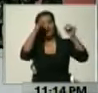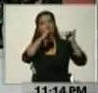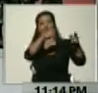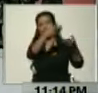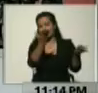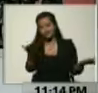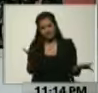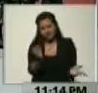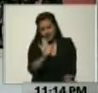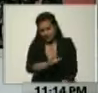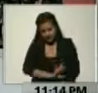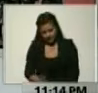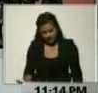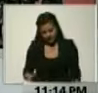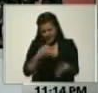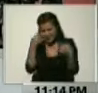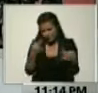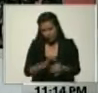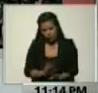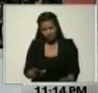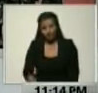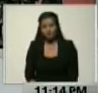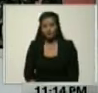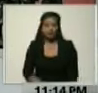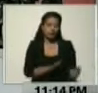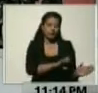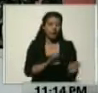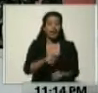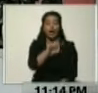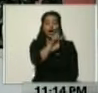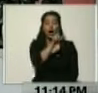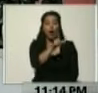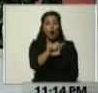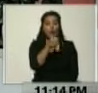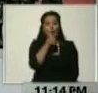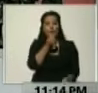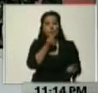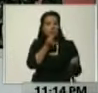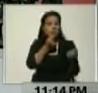ser. El Patriota Cuenta Todo nos informa.